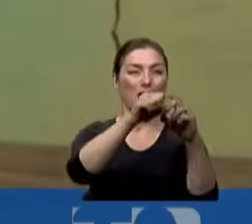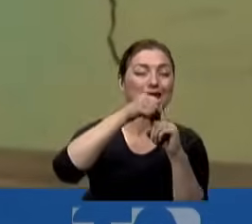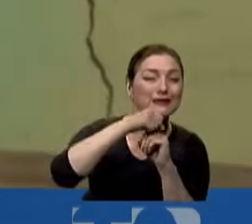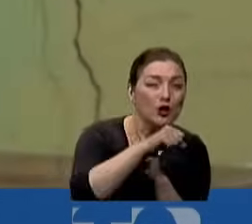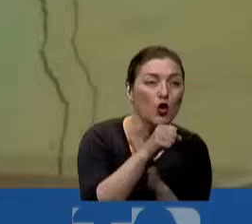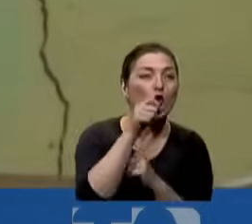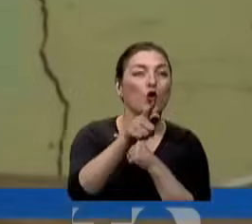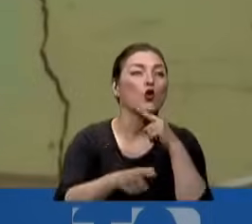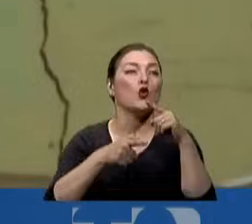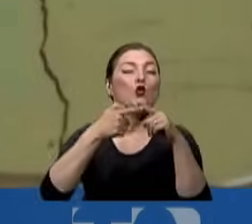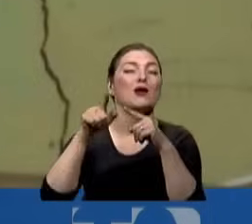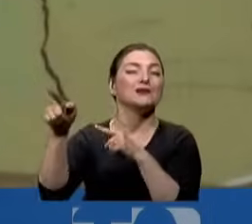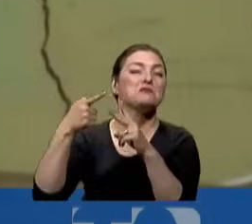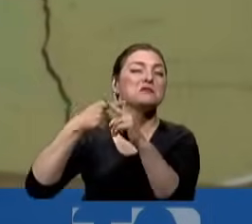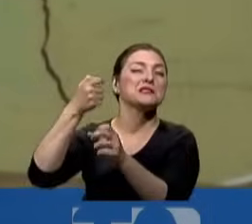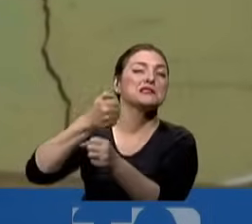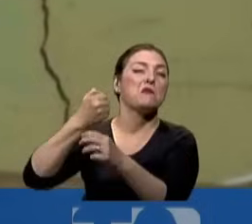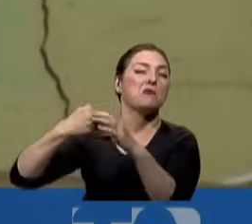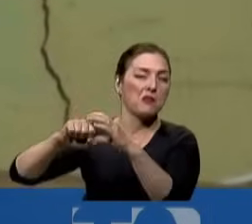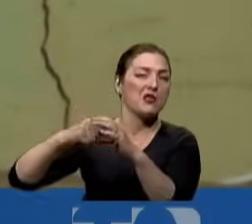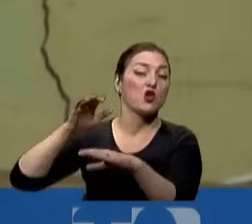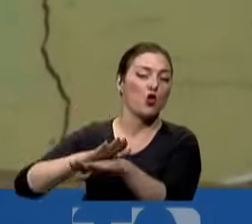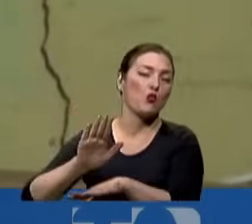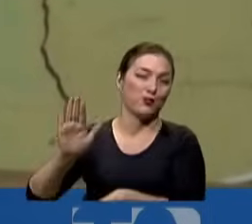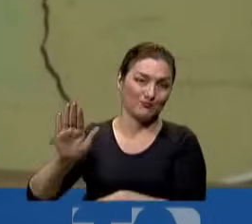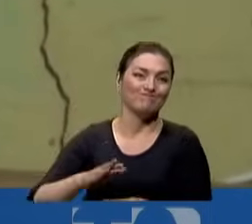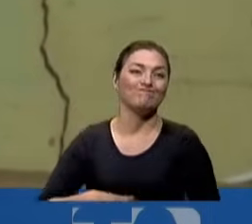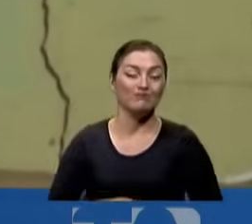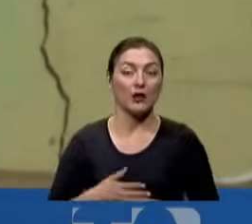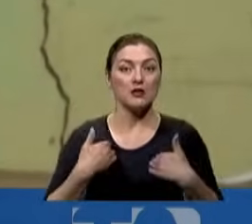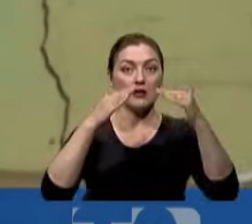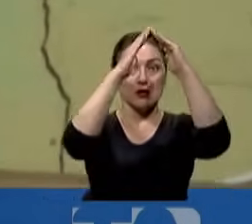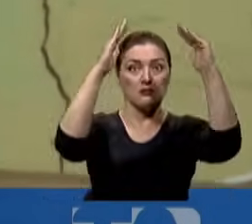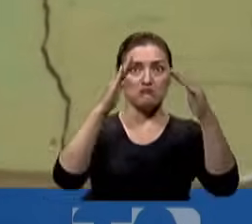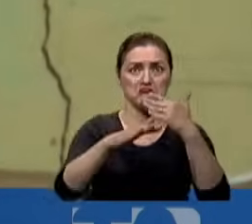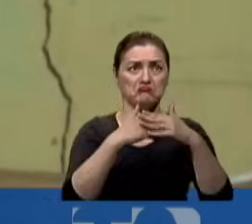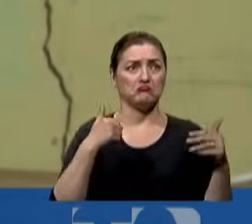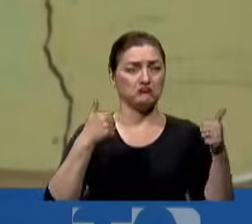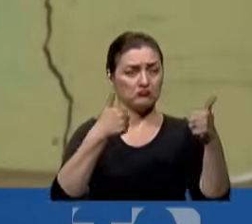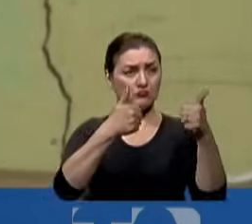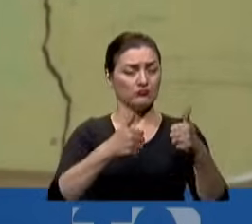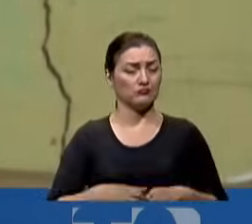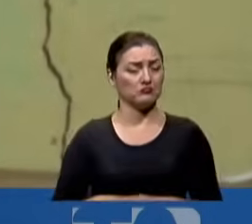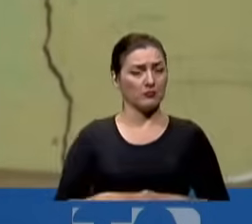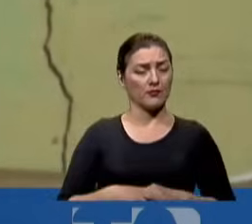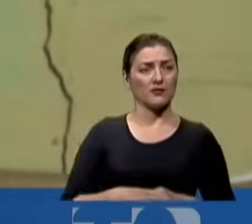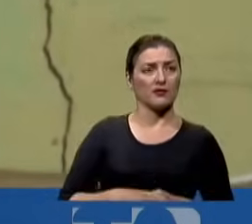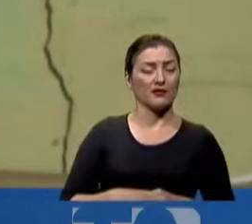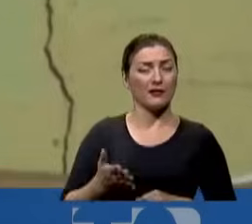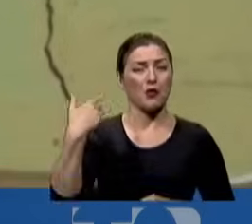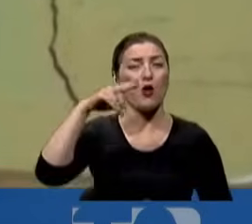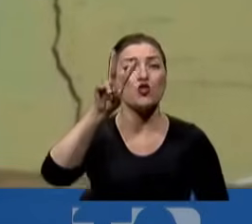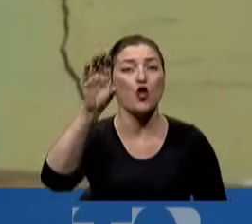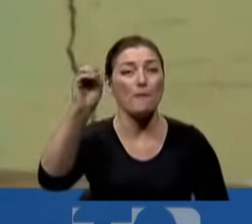a raíz que comienzan a hacer estos trabajos del metro. Entonces la casa estaba súper bien. Ni con el terremoto